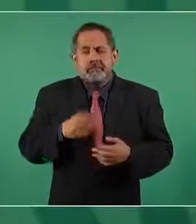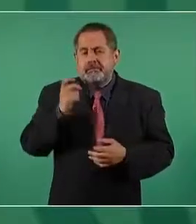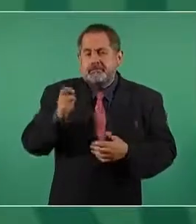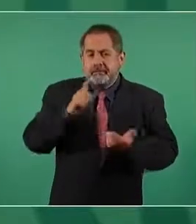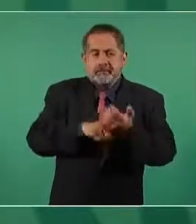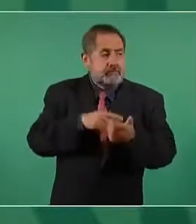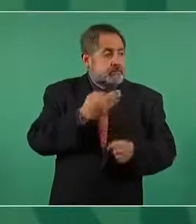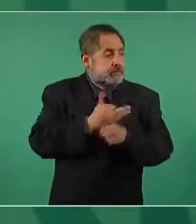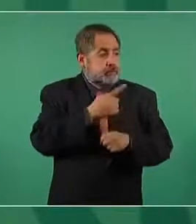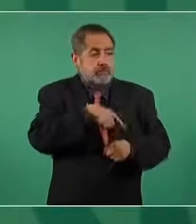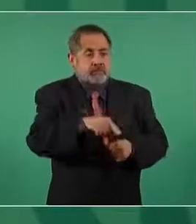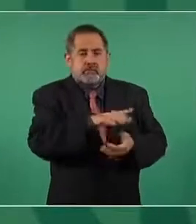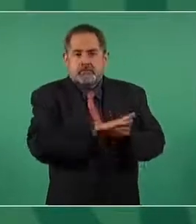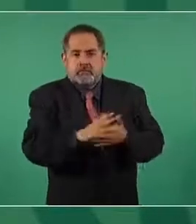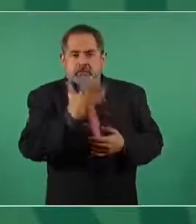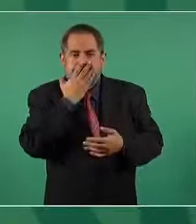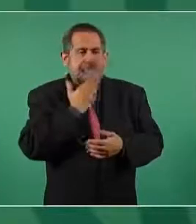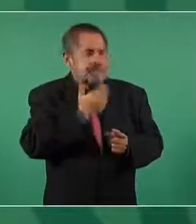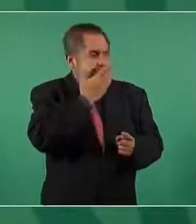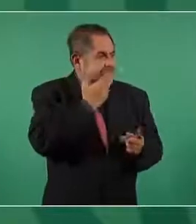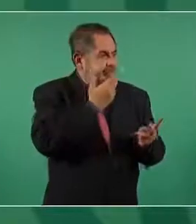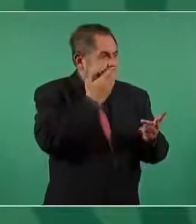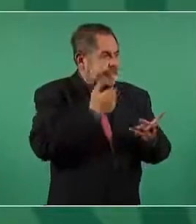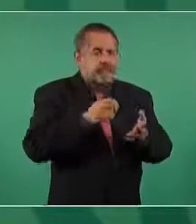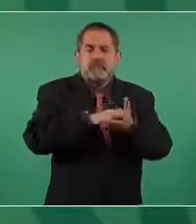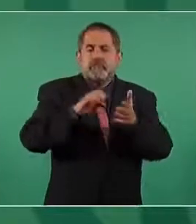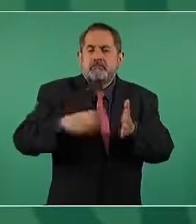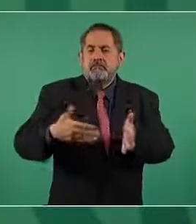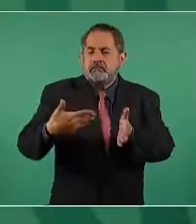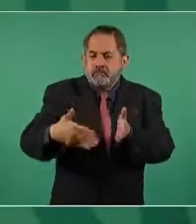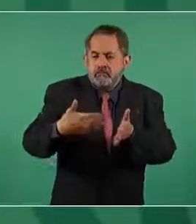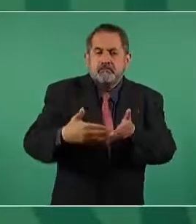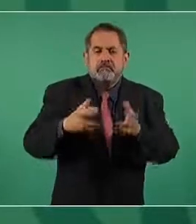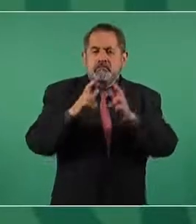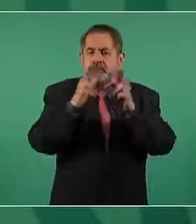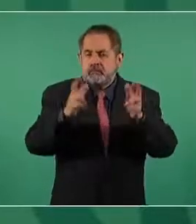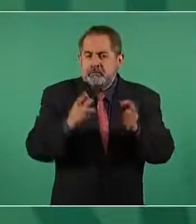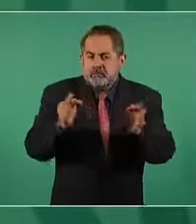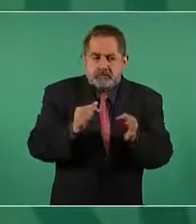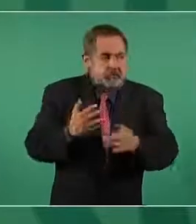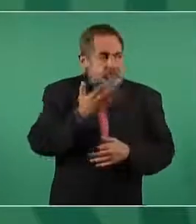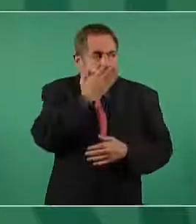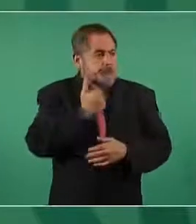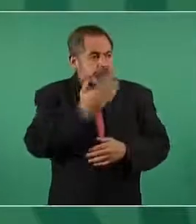enfrentando escasez de estufas, de refrigeradores.